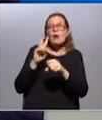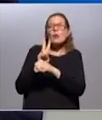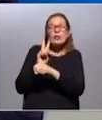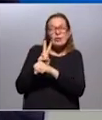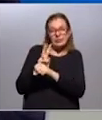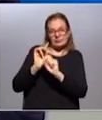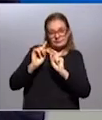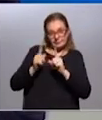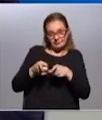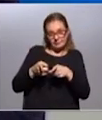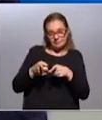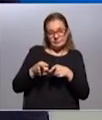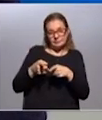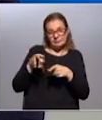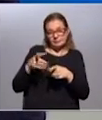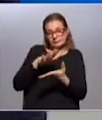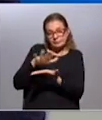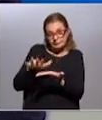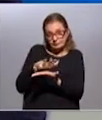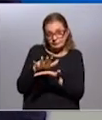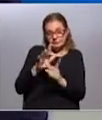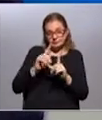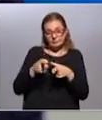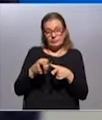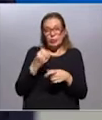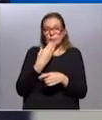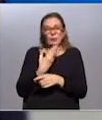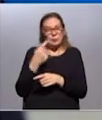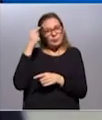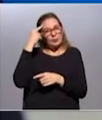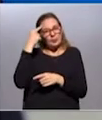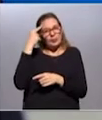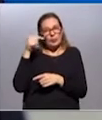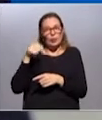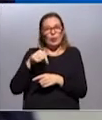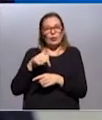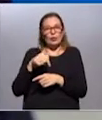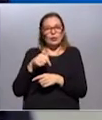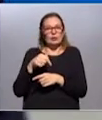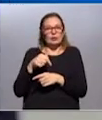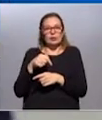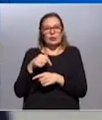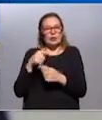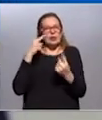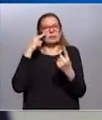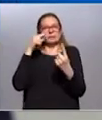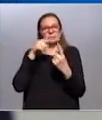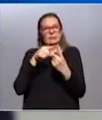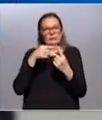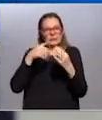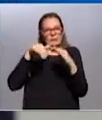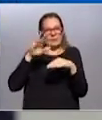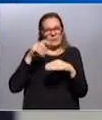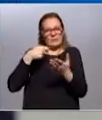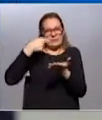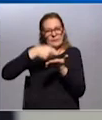este ese es el lugar bueno pero pensamos que hoy por hoy hay que enfocar la mayoría del